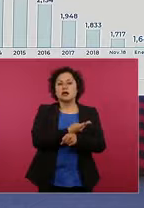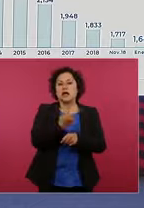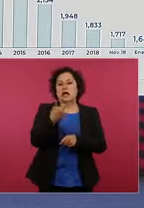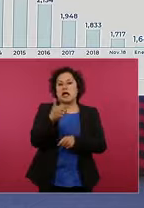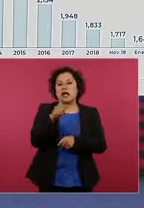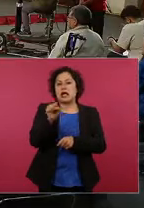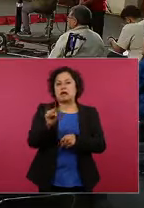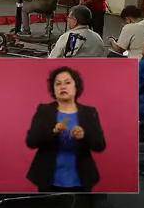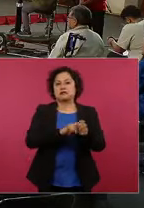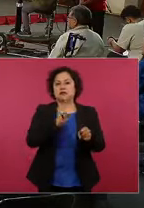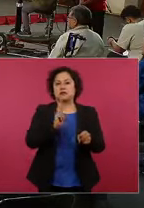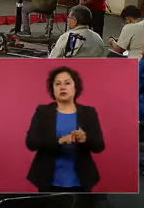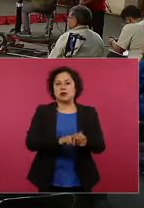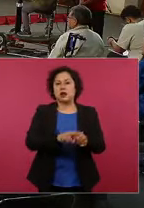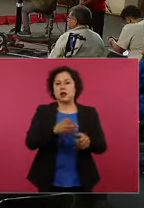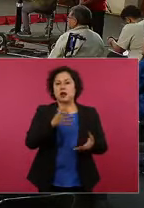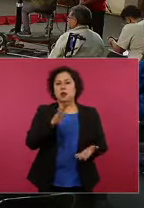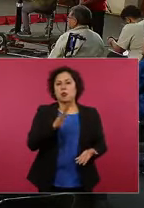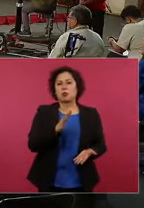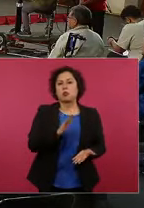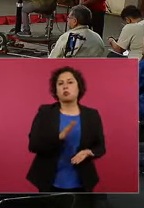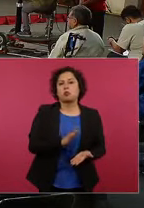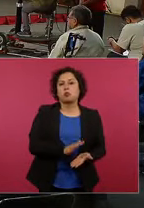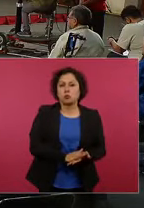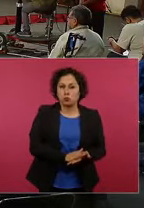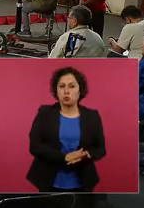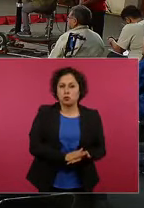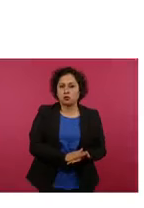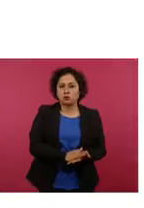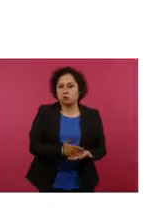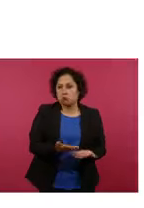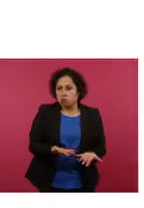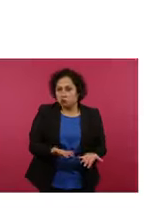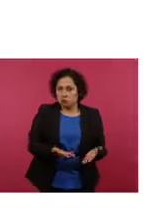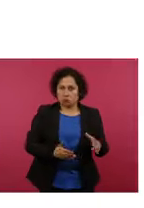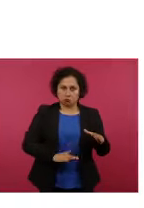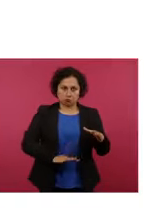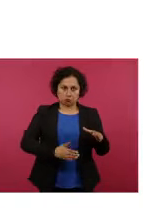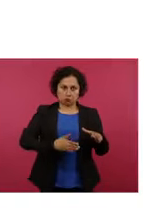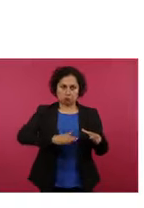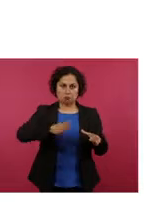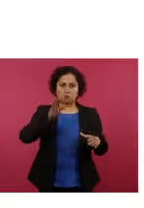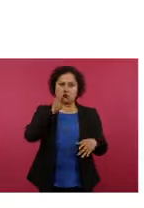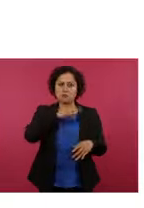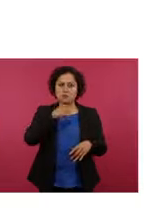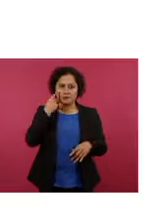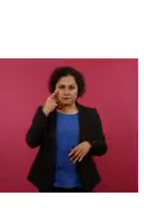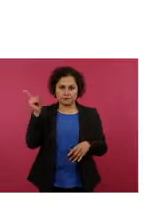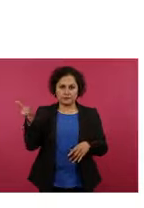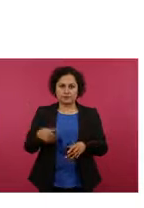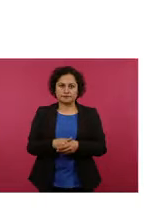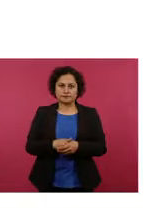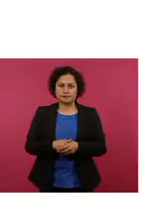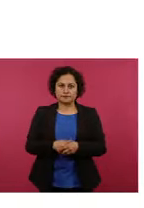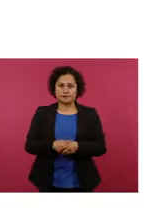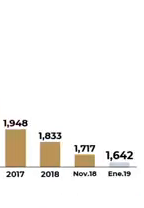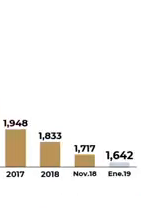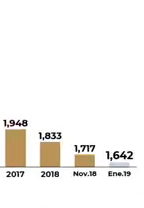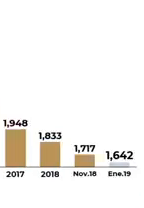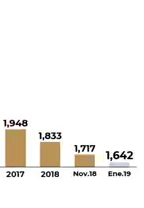natural que permite la expulsión del crudo. Y